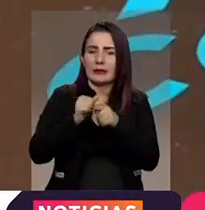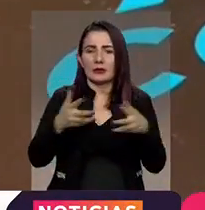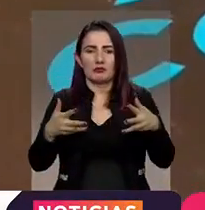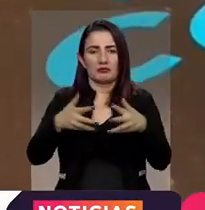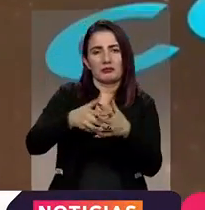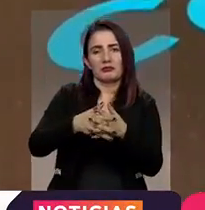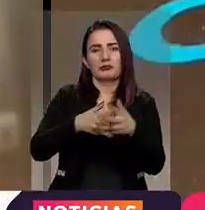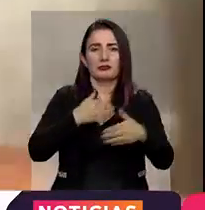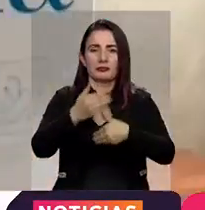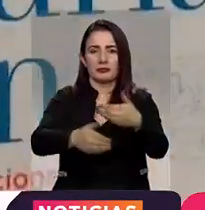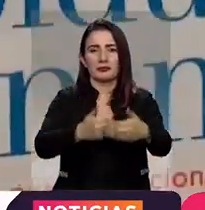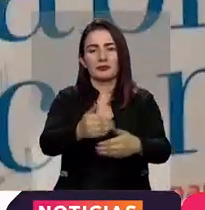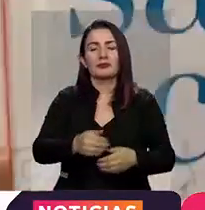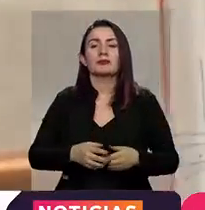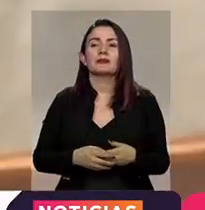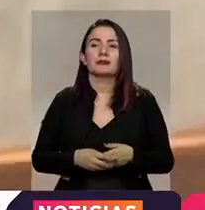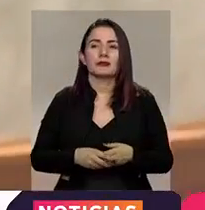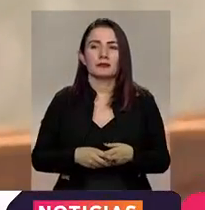cada proceso.